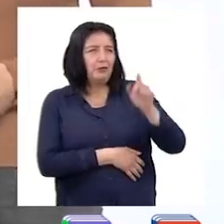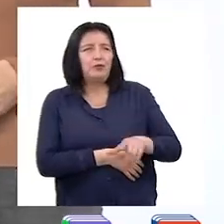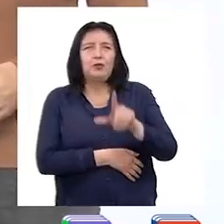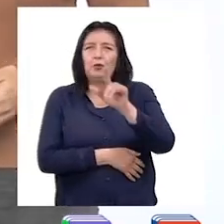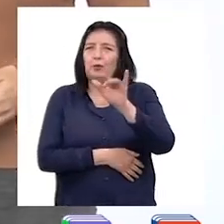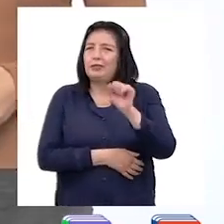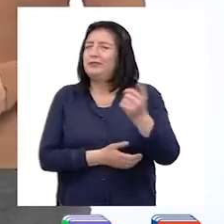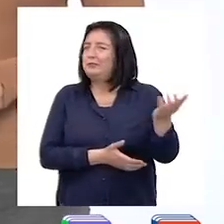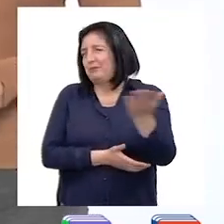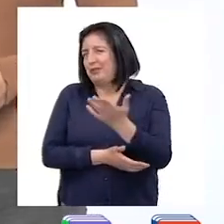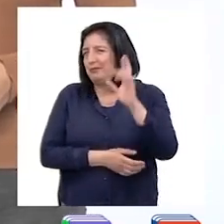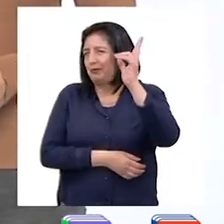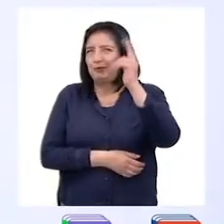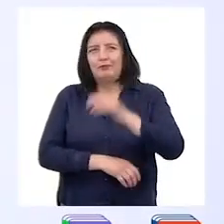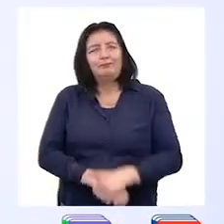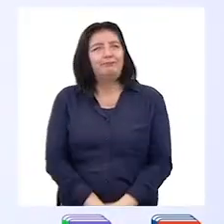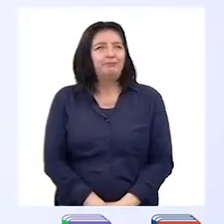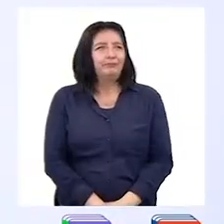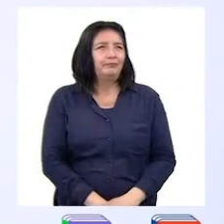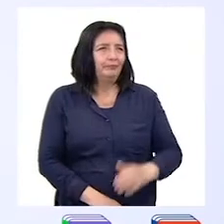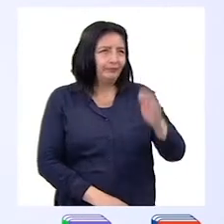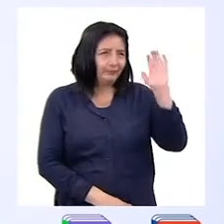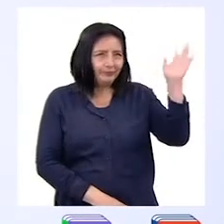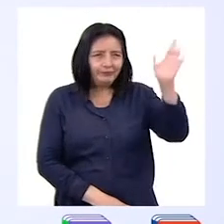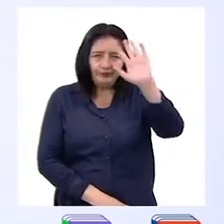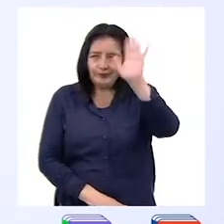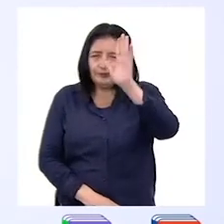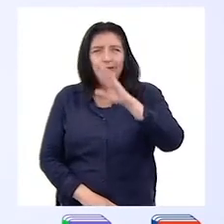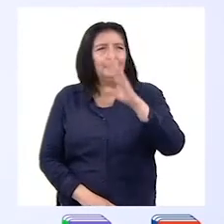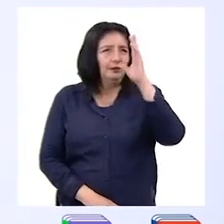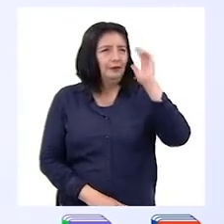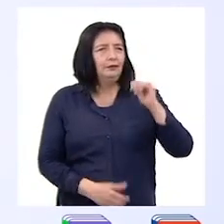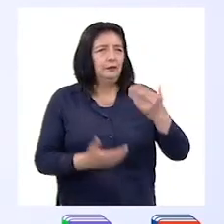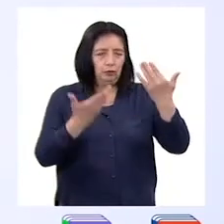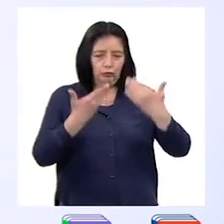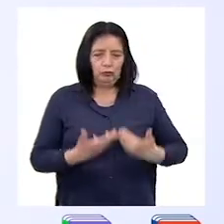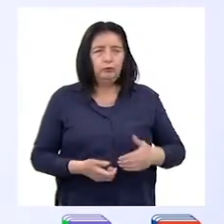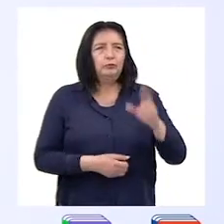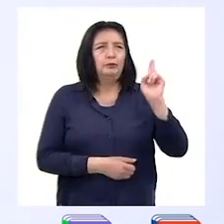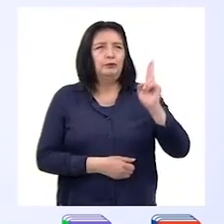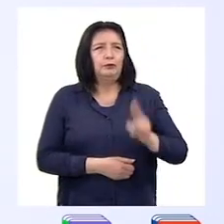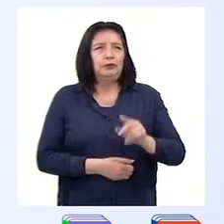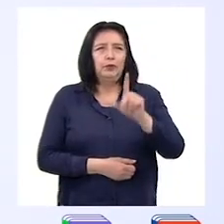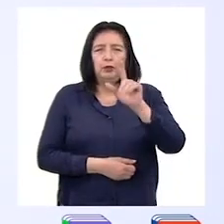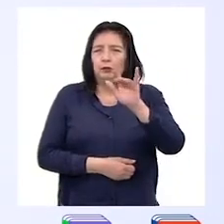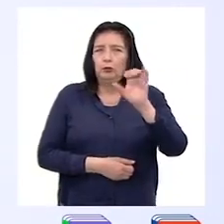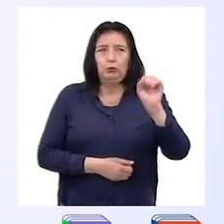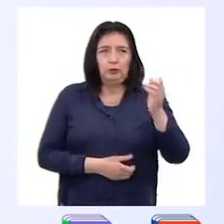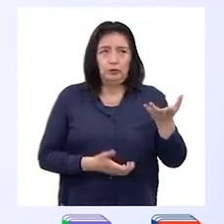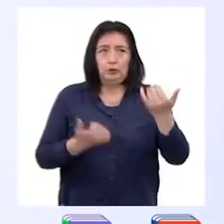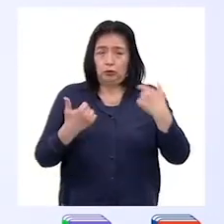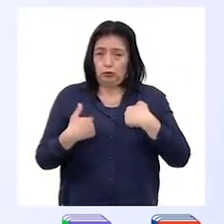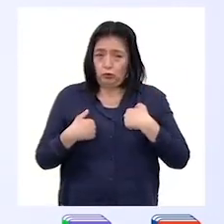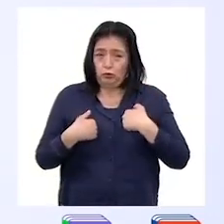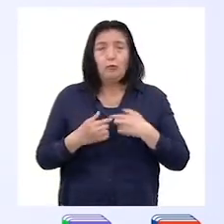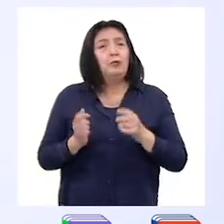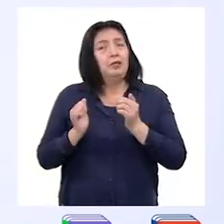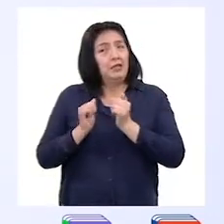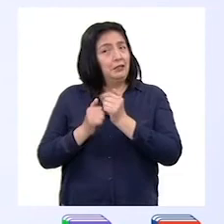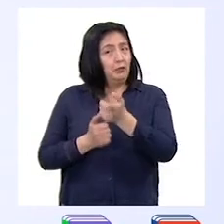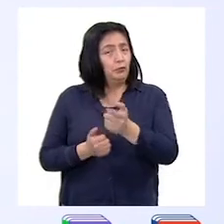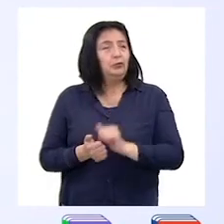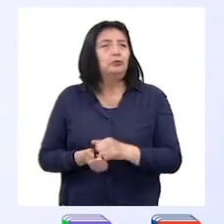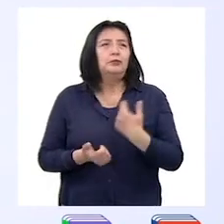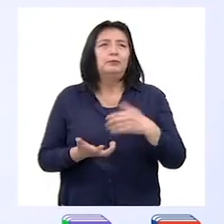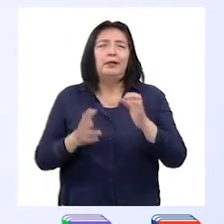Luis. Bienvenido, profesor. Hola a todos y todas. Soy el profesor Luis Anto y hoy voy a acompañarlos en